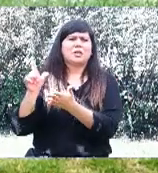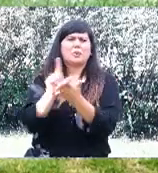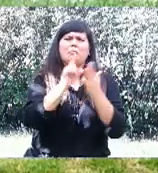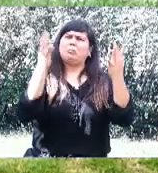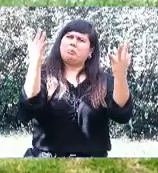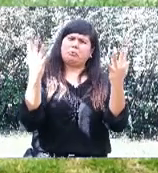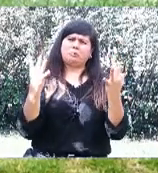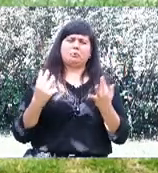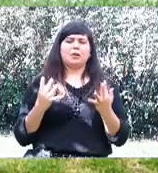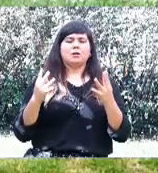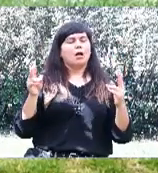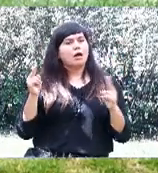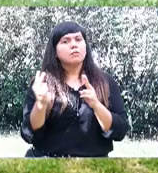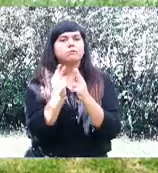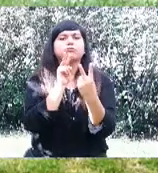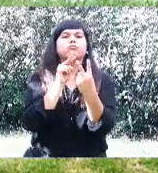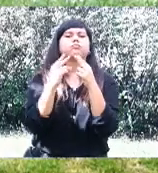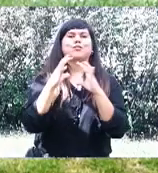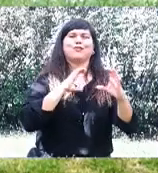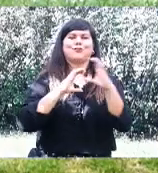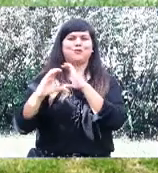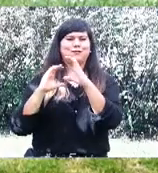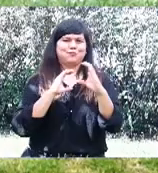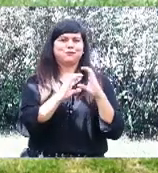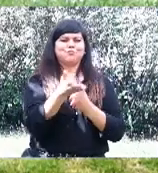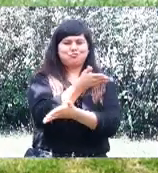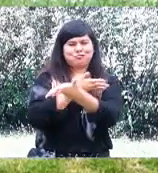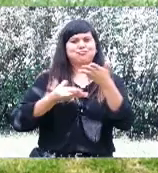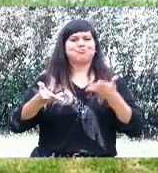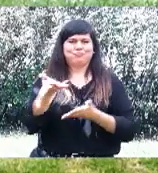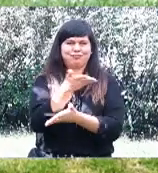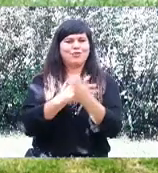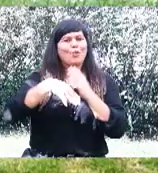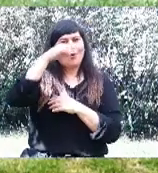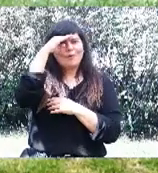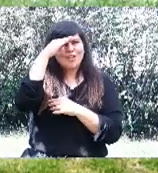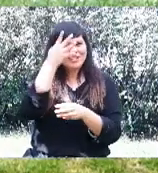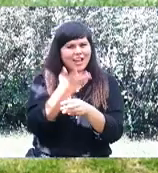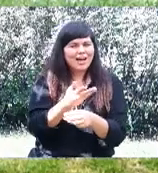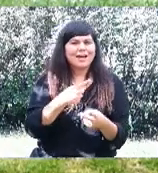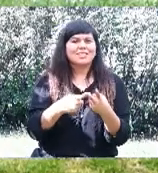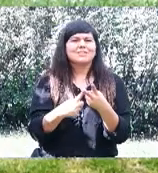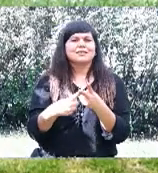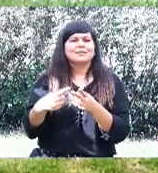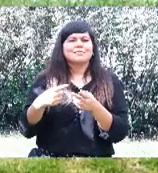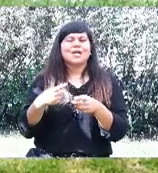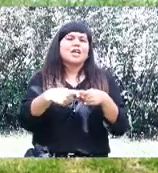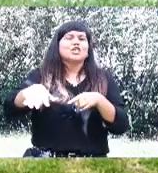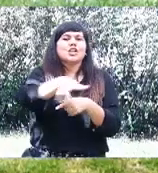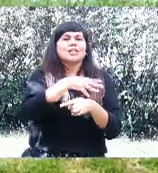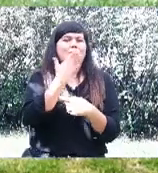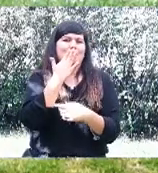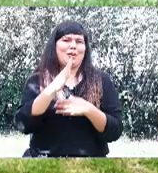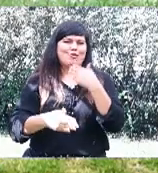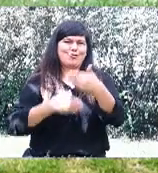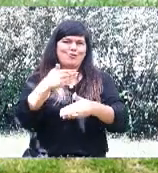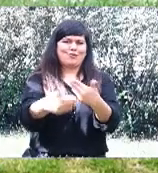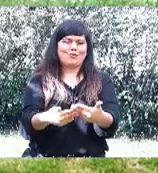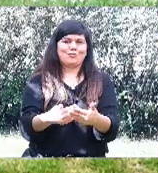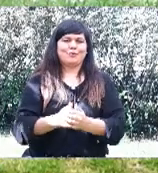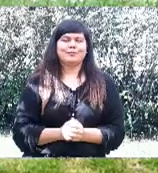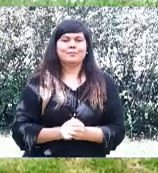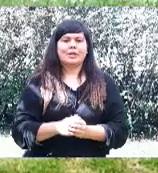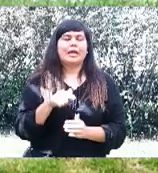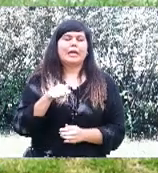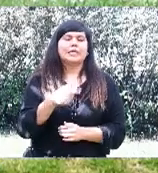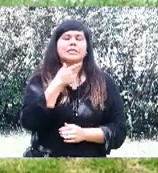la gente se conozca ya y cuando nos conocemos también se genera mejor eh Hay más confianza y la sociedad funciona mejor ya eso es como lo